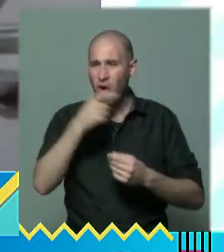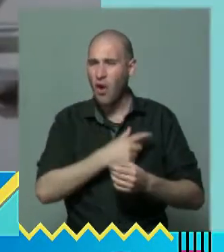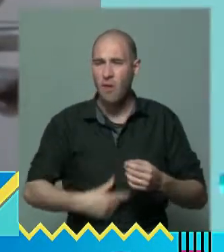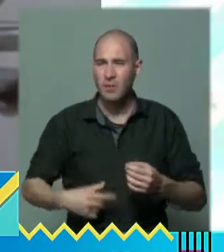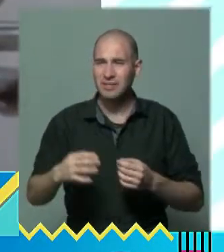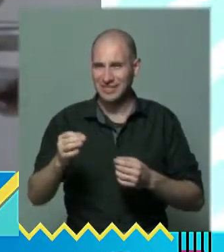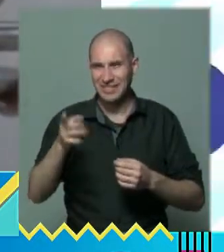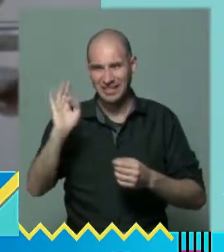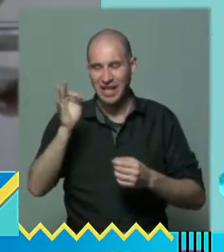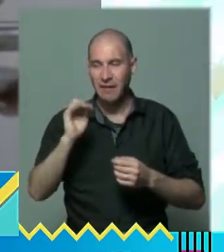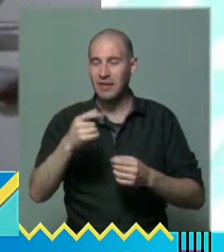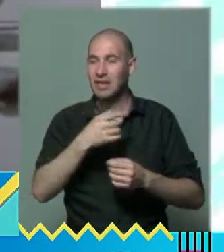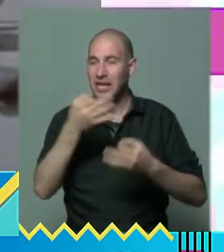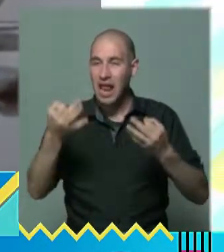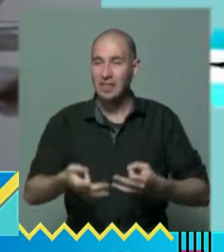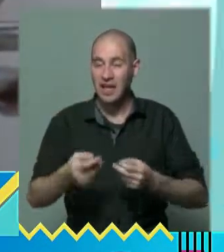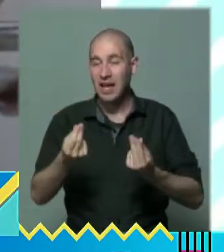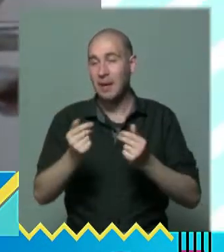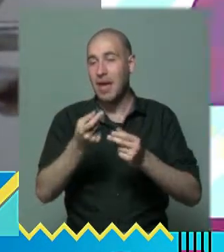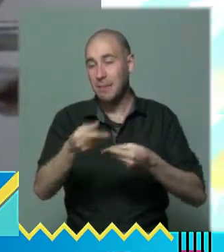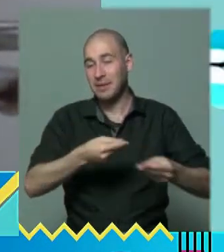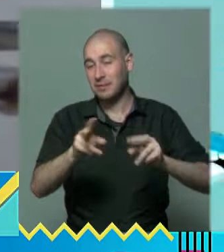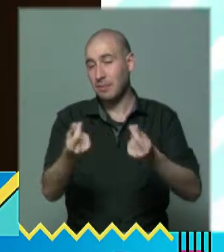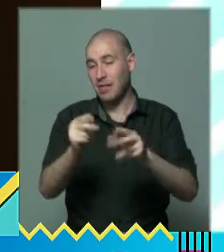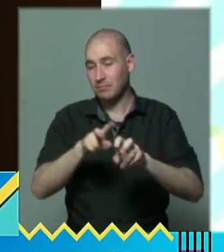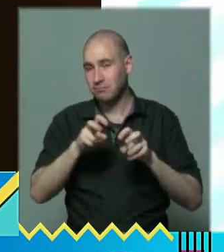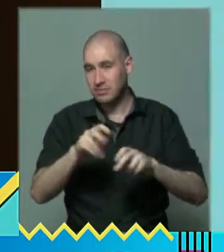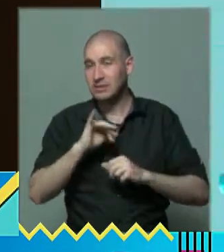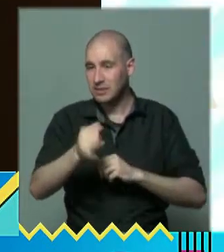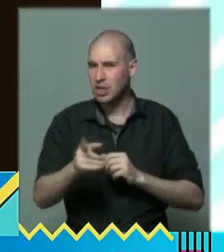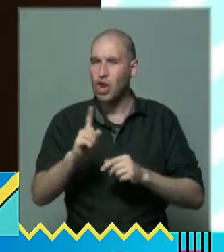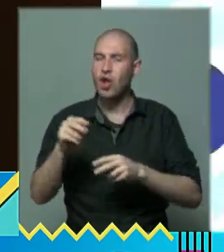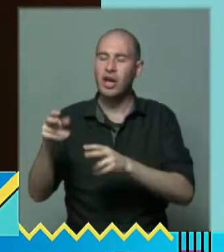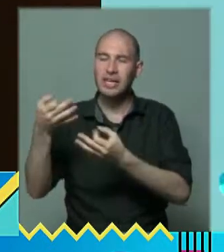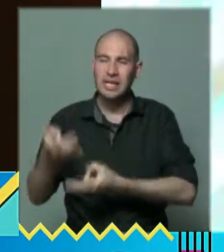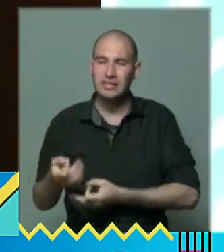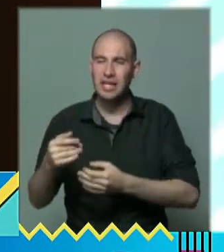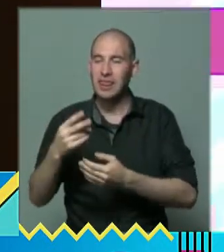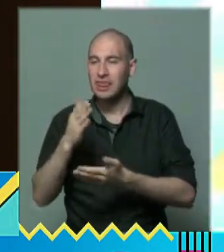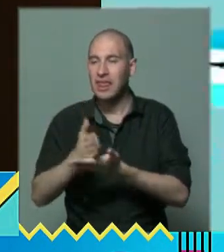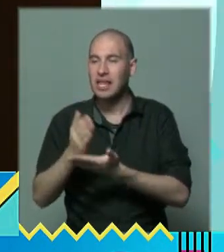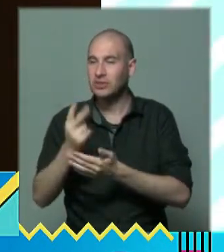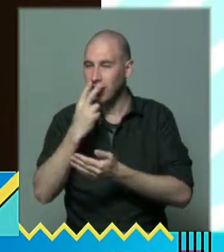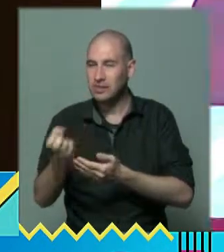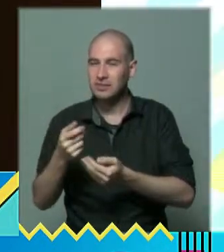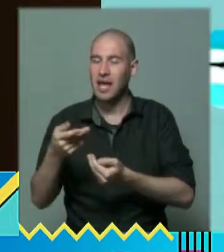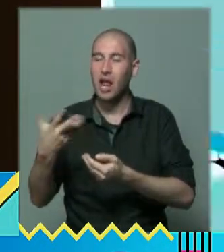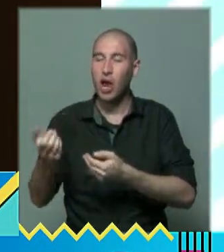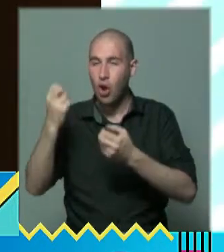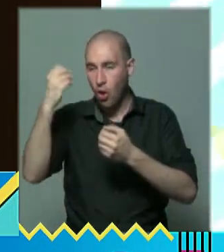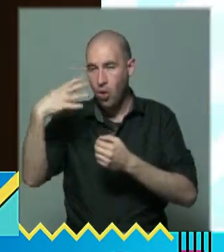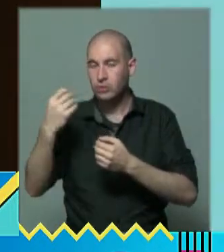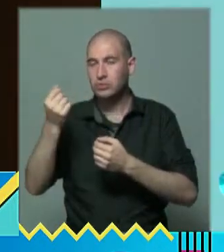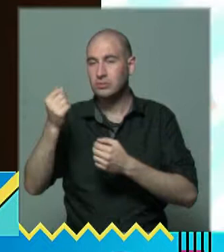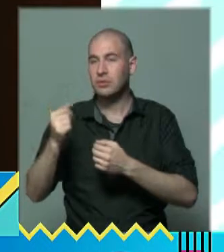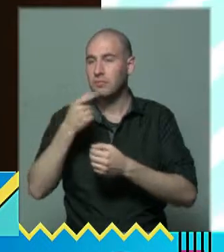sí, en realidad está pensando en garantizar la ganancia de las empresas y no en garantizar el acceso a la luz y a la electricidad a los